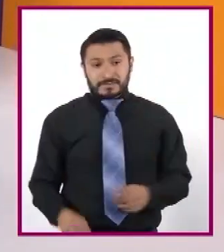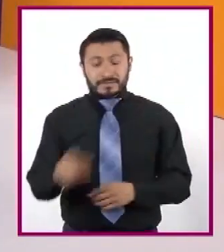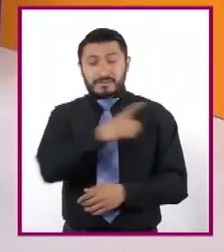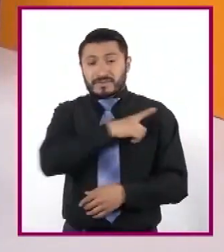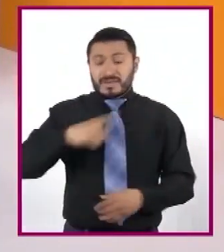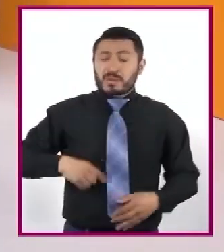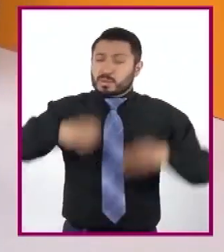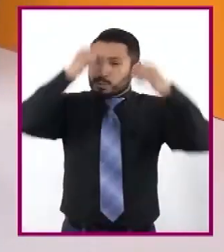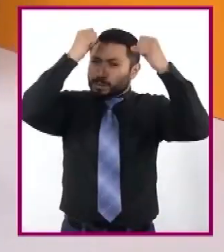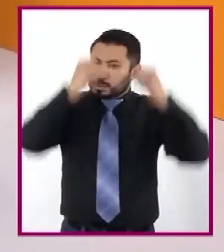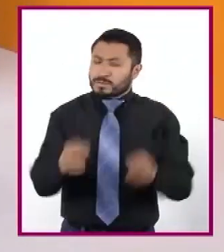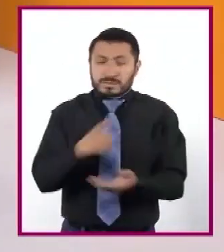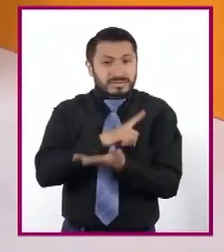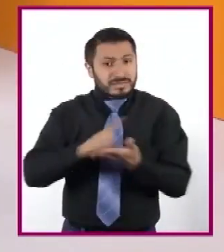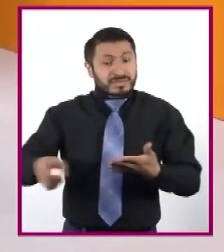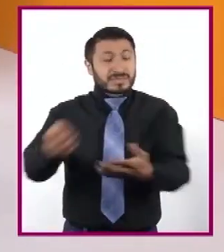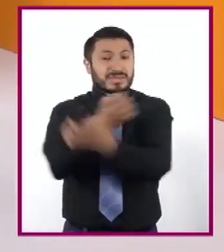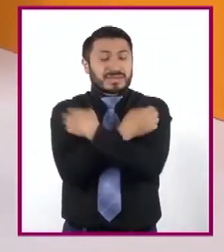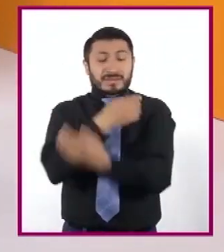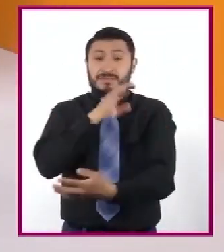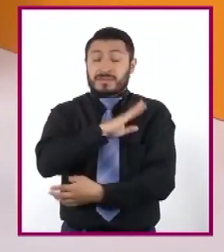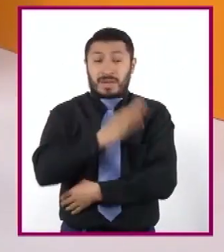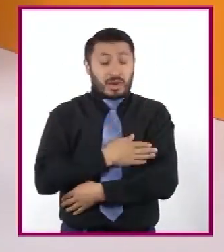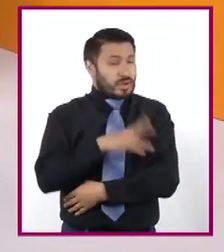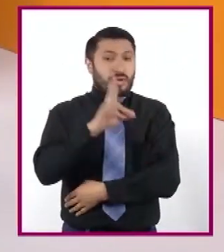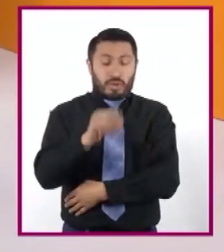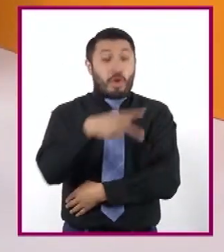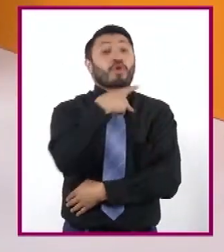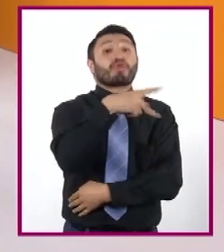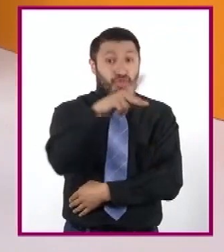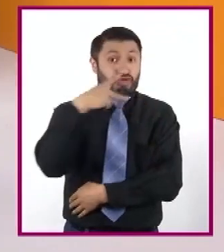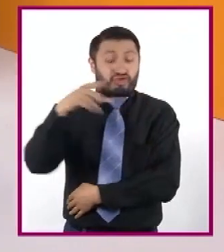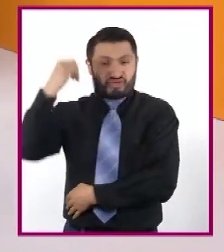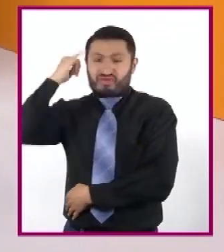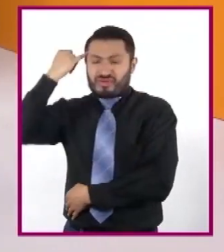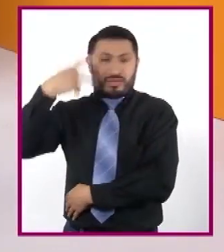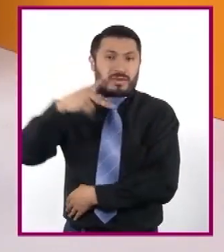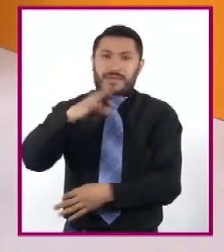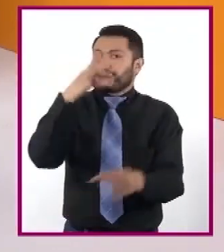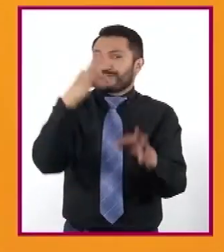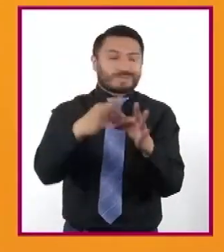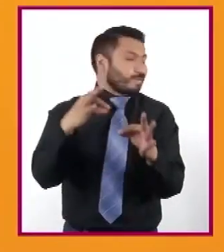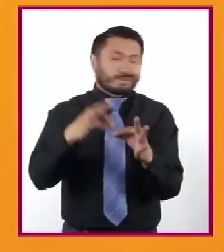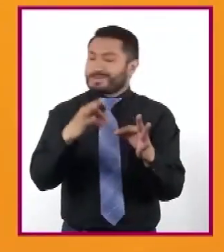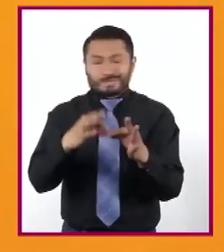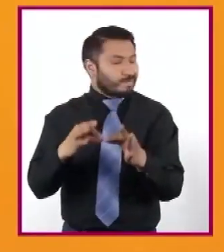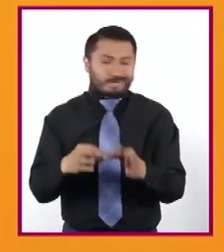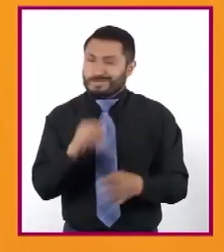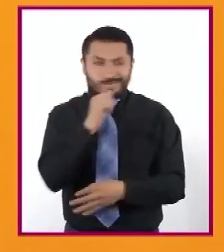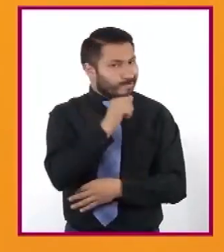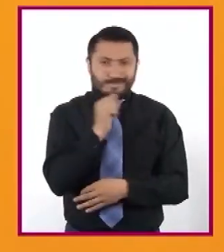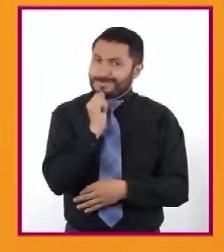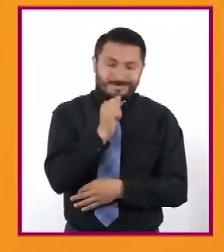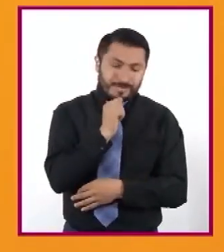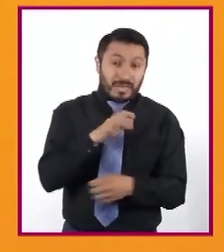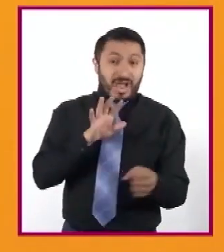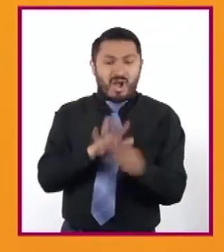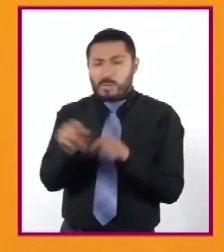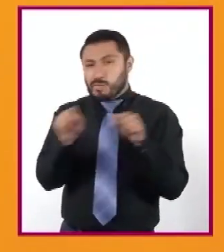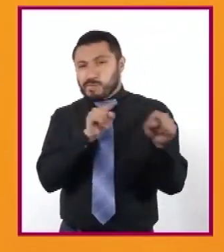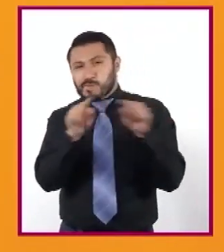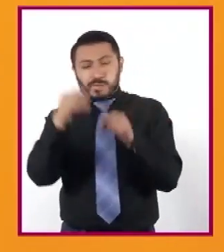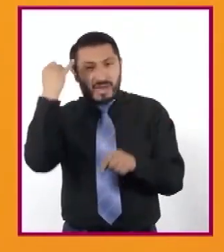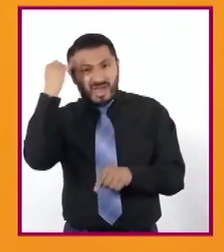asegurada su educación en lengua materna, en su lengua materna, compromiso que no se cumple todavía. ¿Y cuáles son los prejuicios y